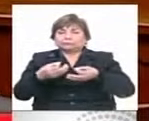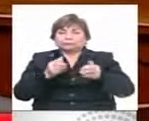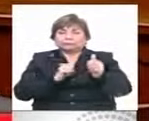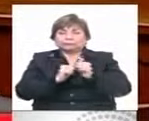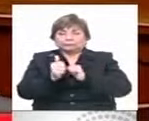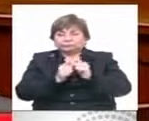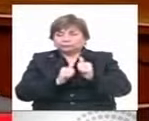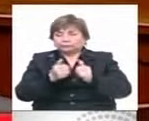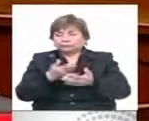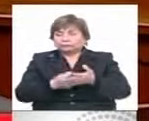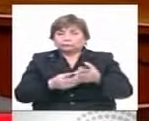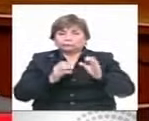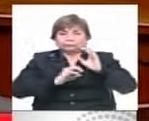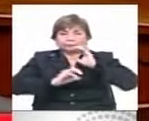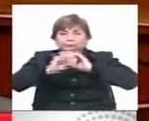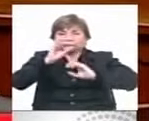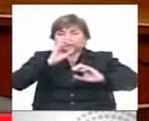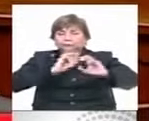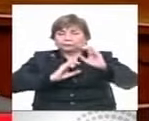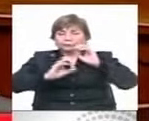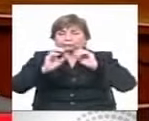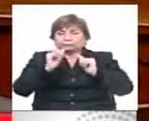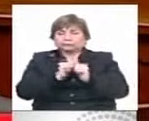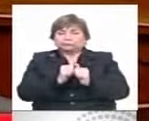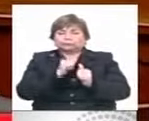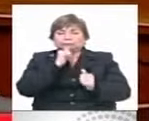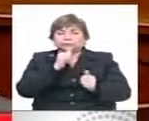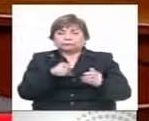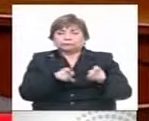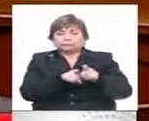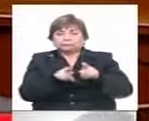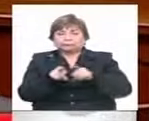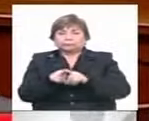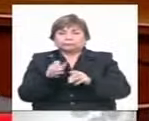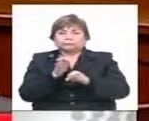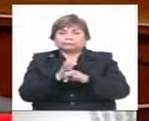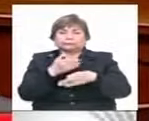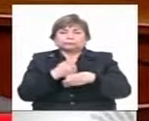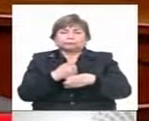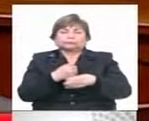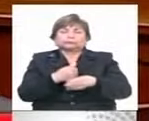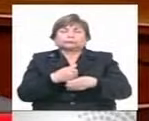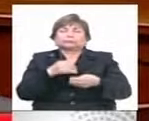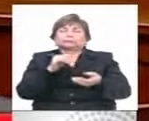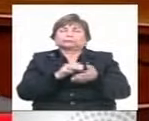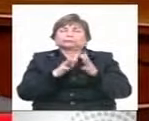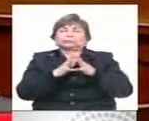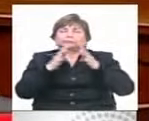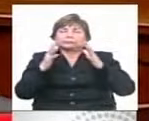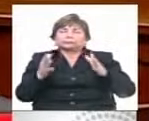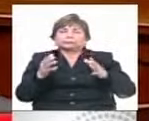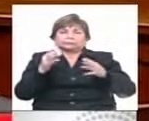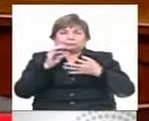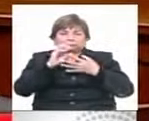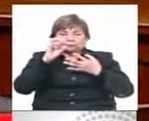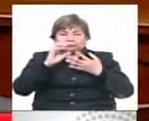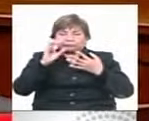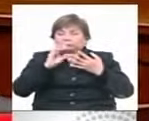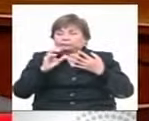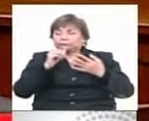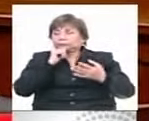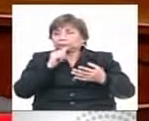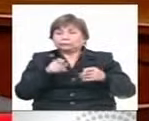la investigación científica y tecnológica, así como la formación del capital humano altamente calificado. Así